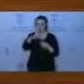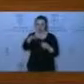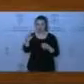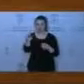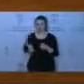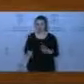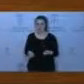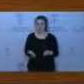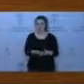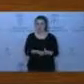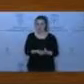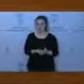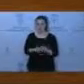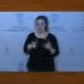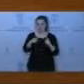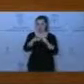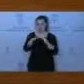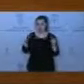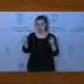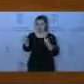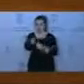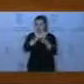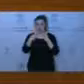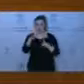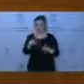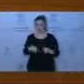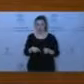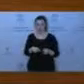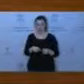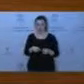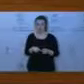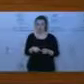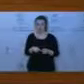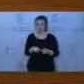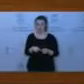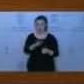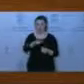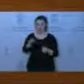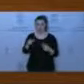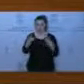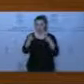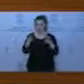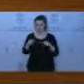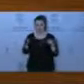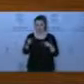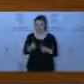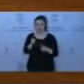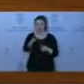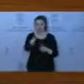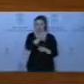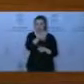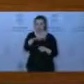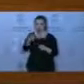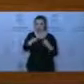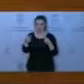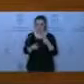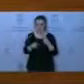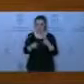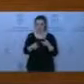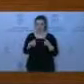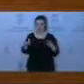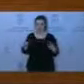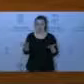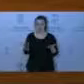cual, Asturias pierde económicamente, pierde en población, mientras que el déficit, la deuda y el desempleo crecen.